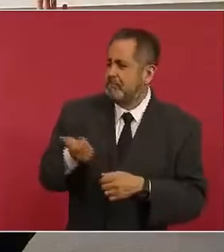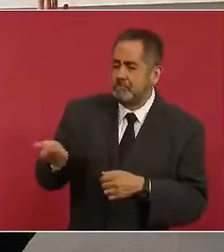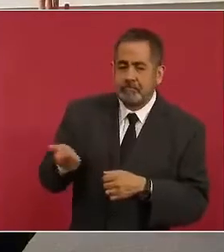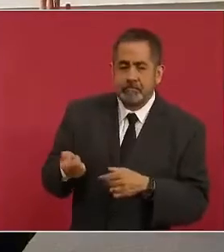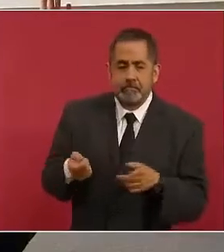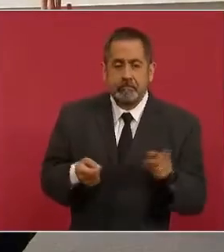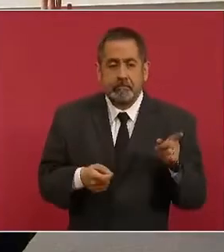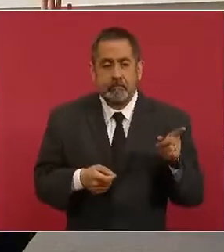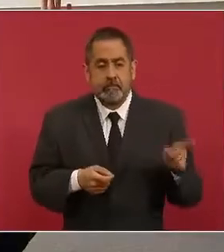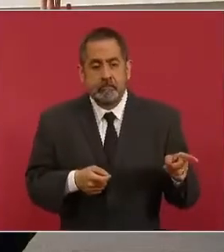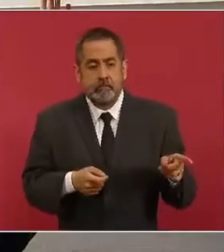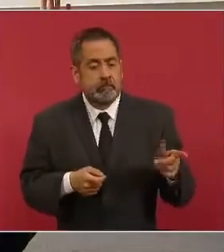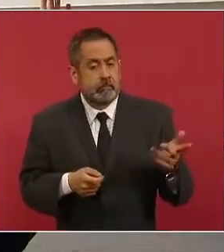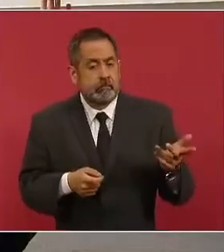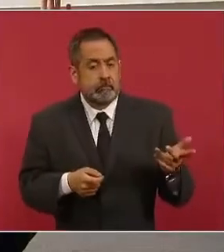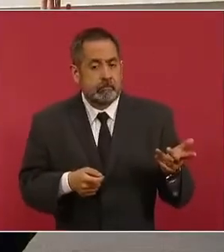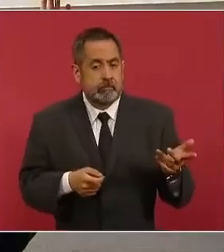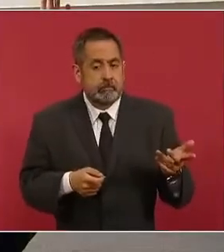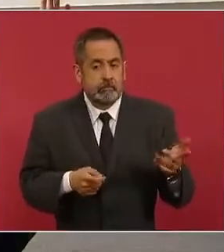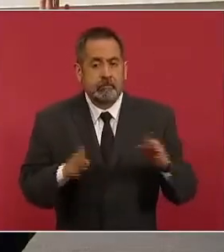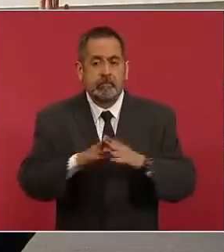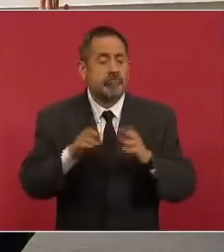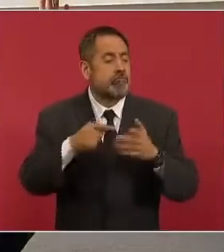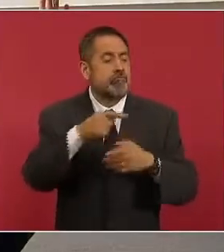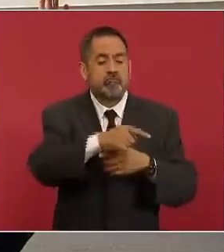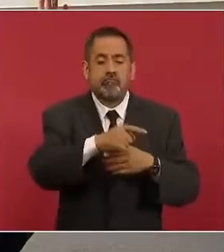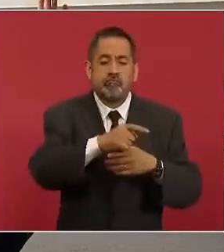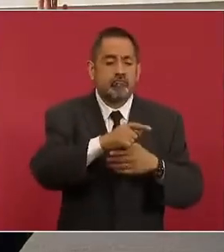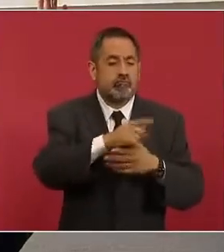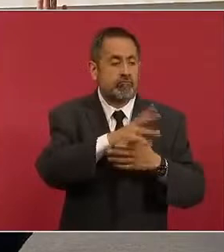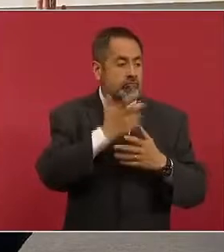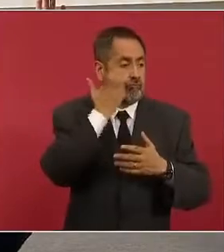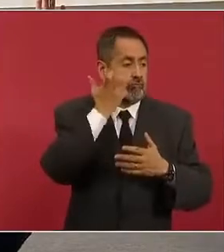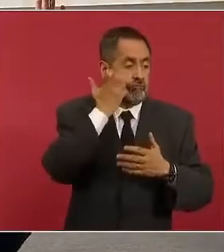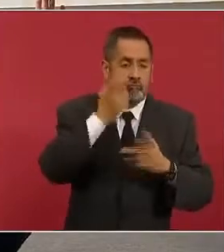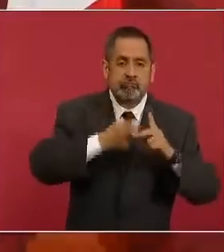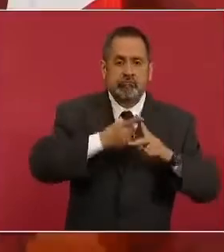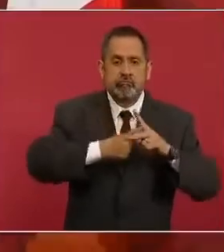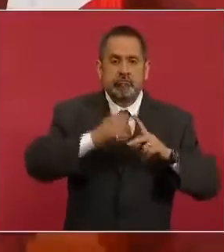se dedicaban con los títulos de concesión a especular.